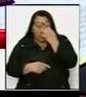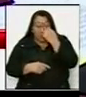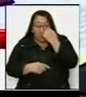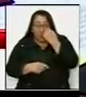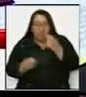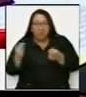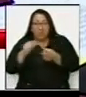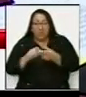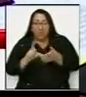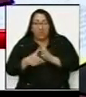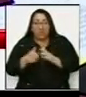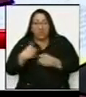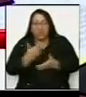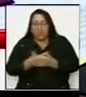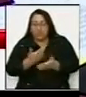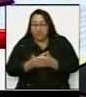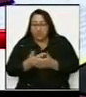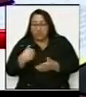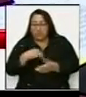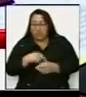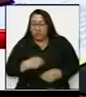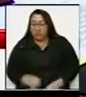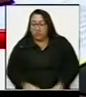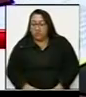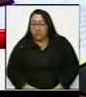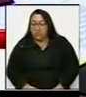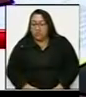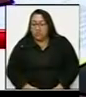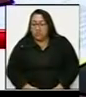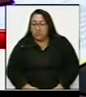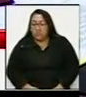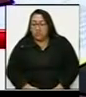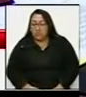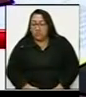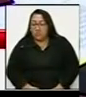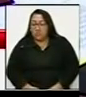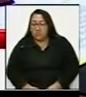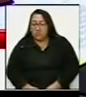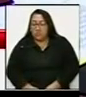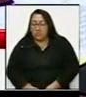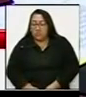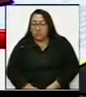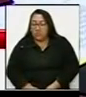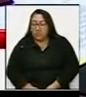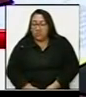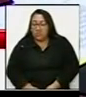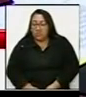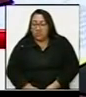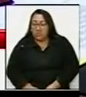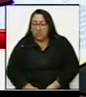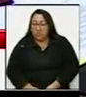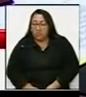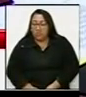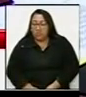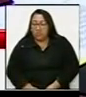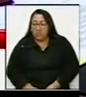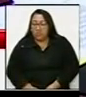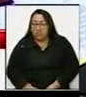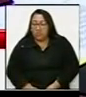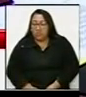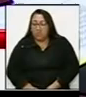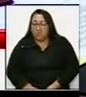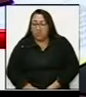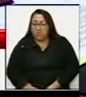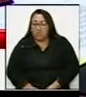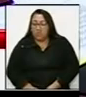de haberse aplicado estas pruebas, no solamente no tienen el nivel de confiabilidad requerido, sino que además requieren un debate